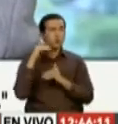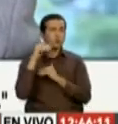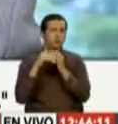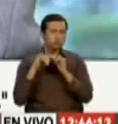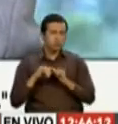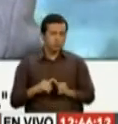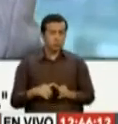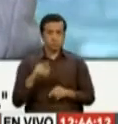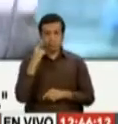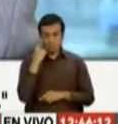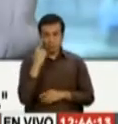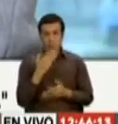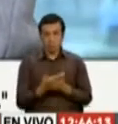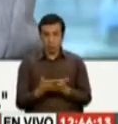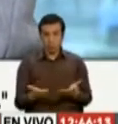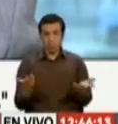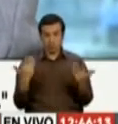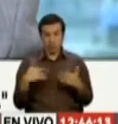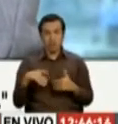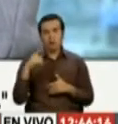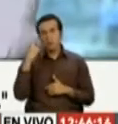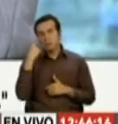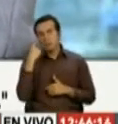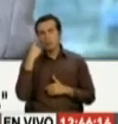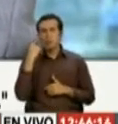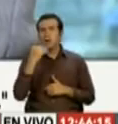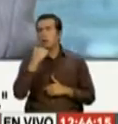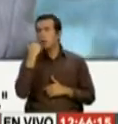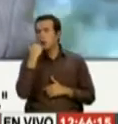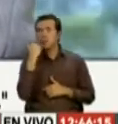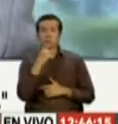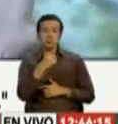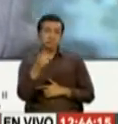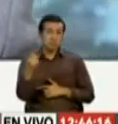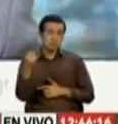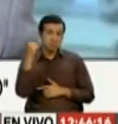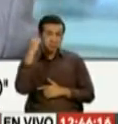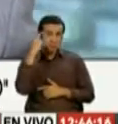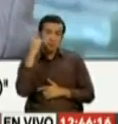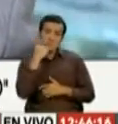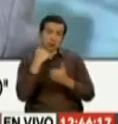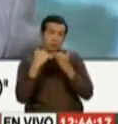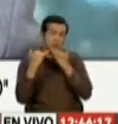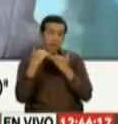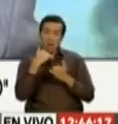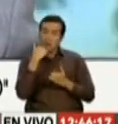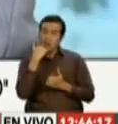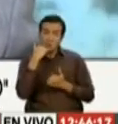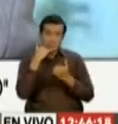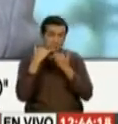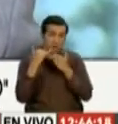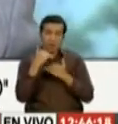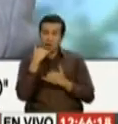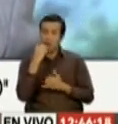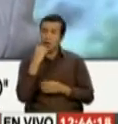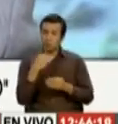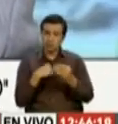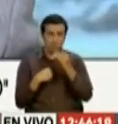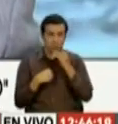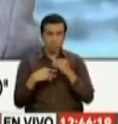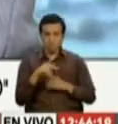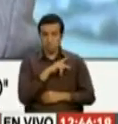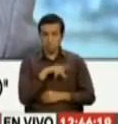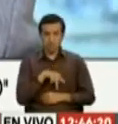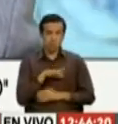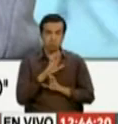ha seguido para que ustedes puedan verificar y también para que puedan establecer, si es que ustedes lo consideran, los errores que se puede haber cometido. En forma particular,